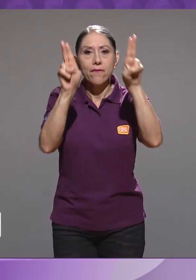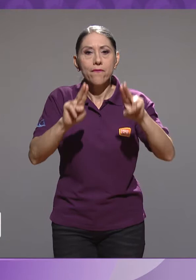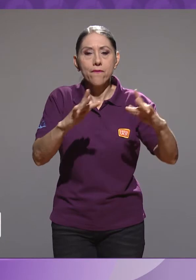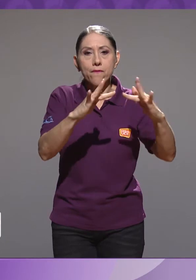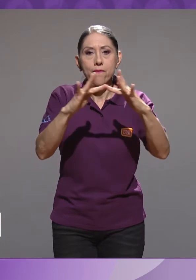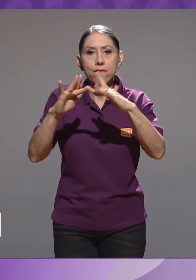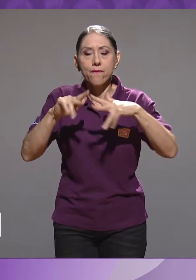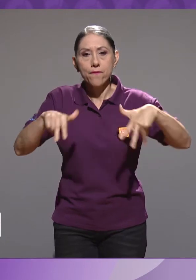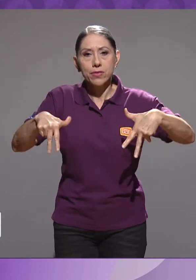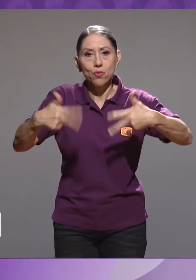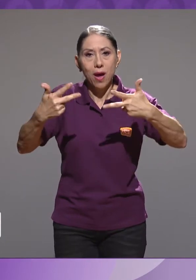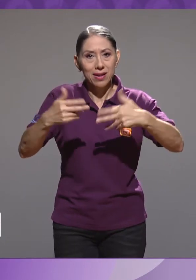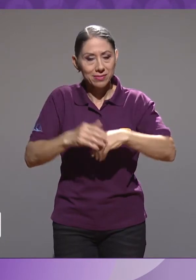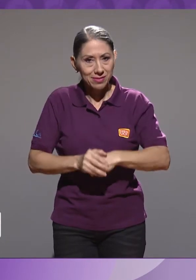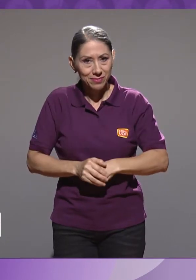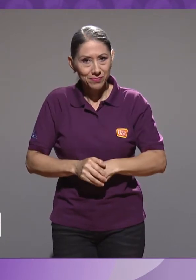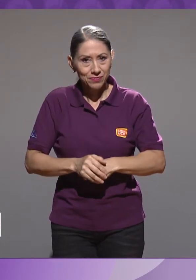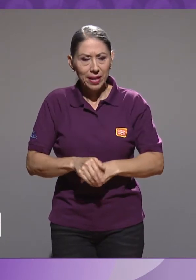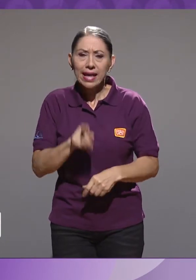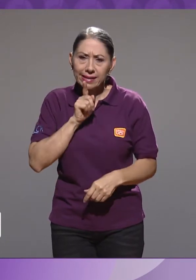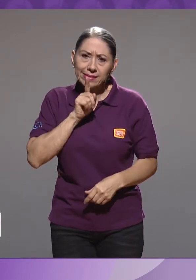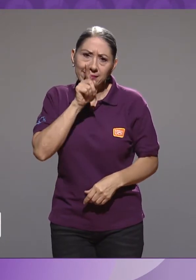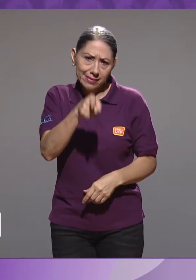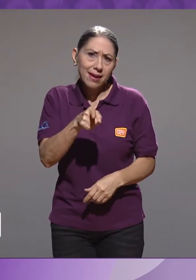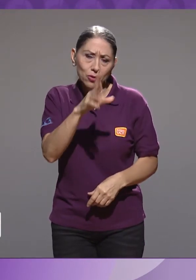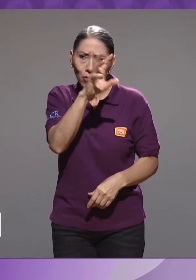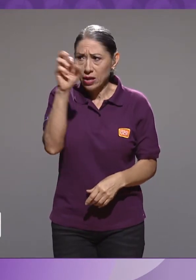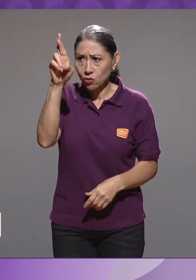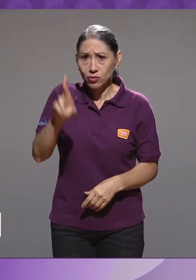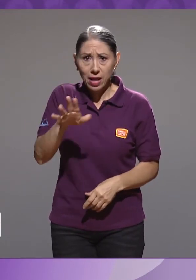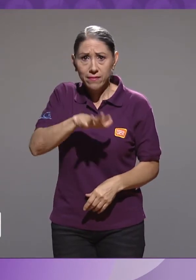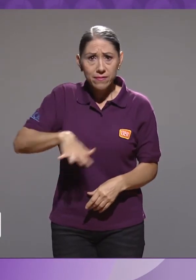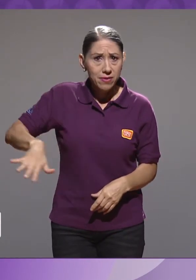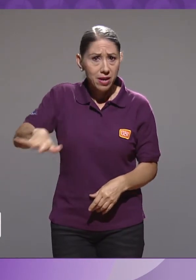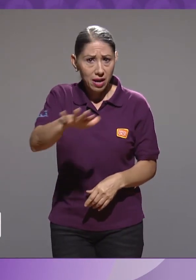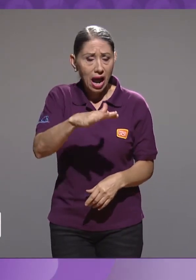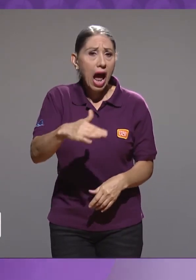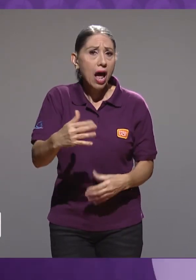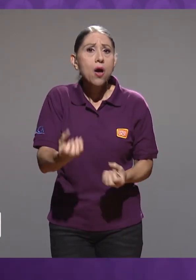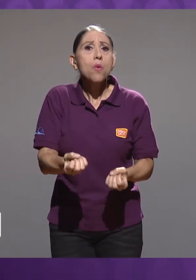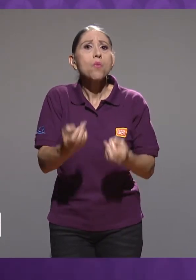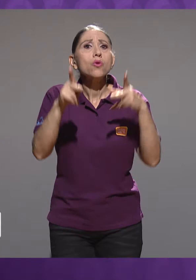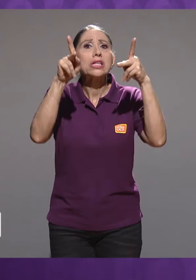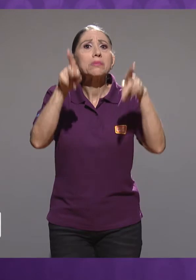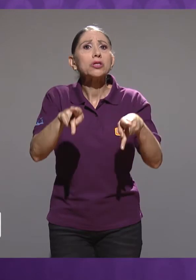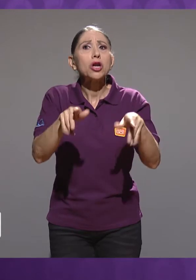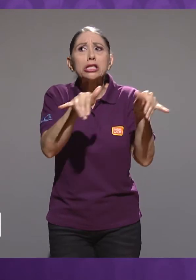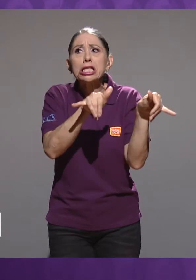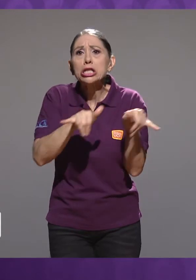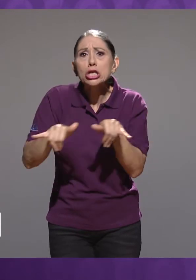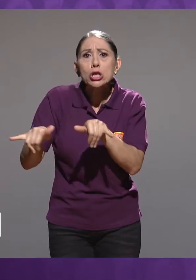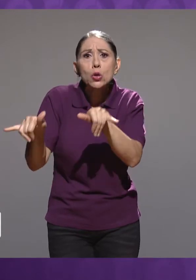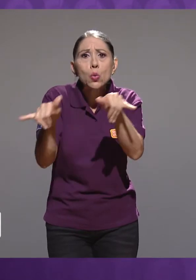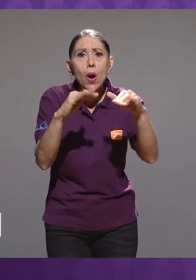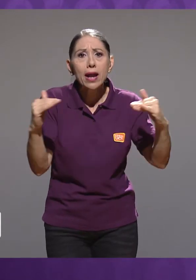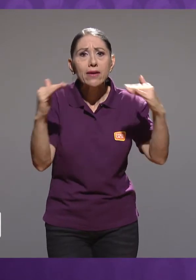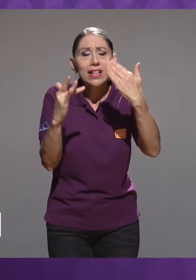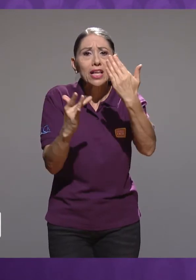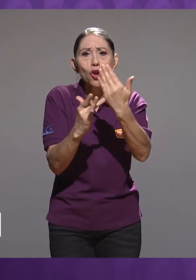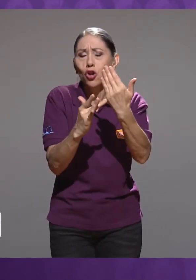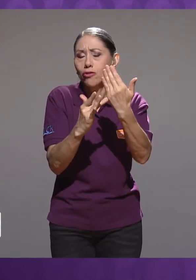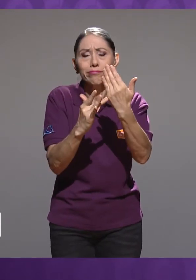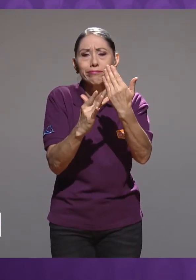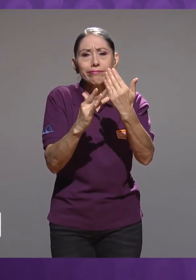virtualidad. Es cierto que, y lo hemos dicho muchas veces, es cierto que en Costa Rica tenemos brechas tecnológicas,